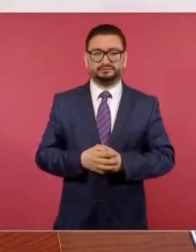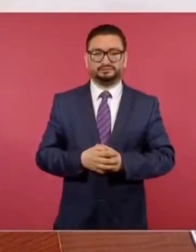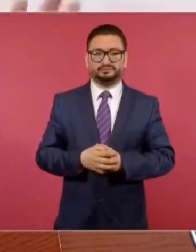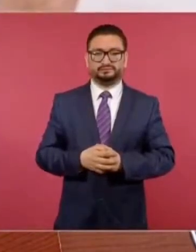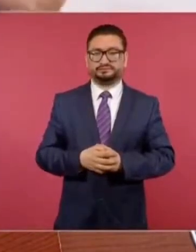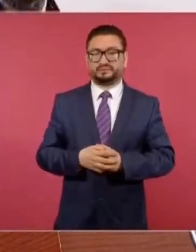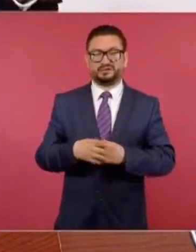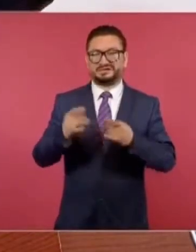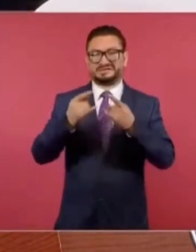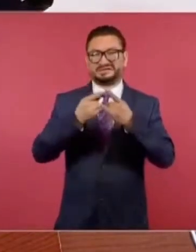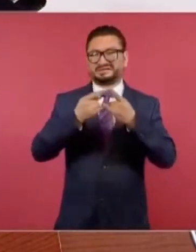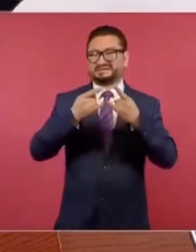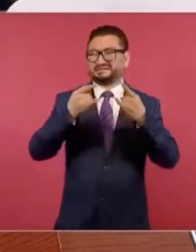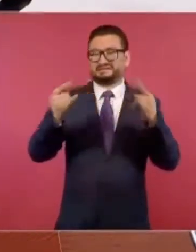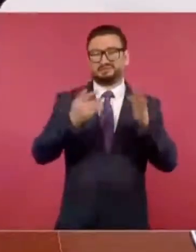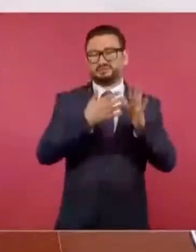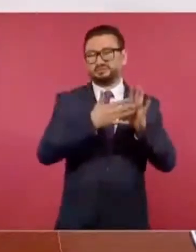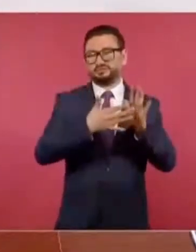Toda una historia